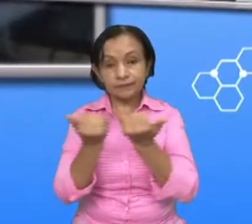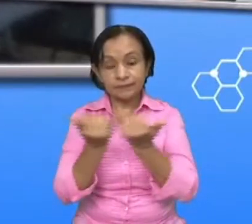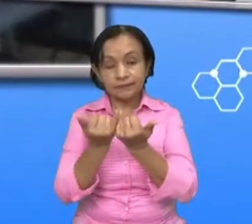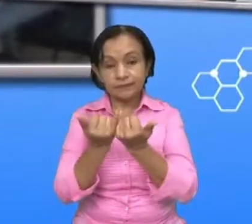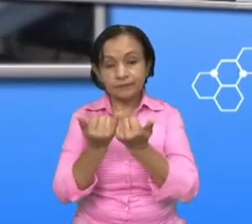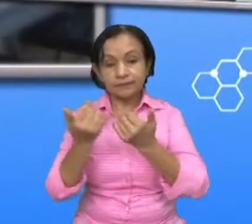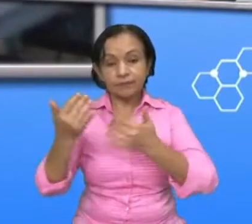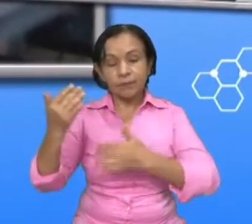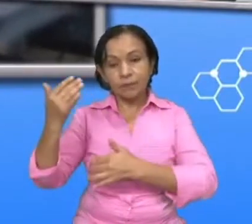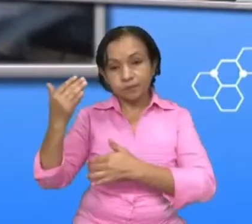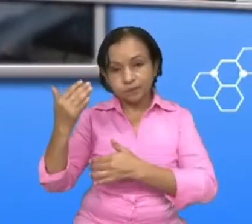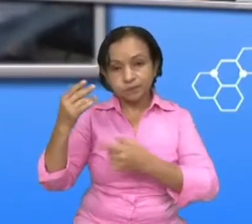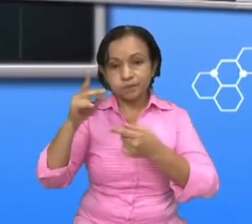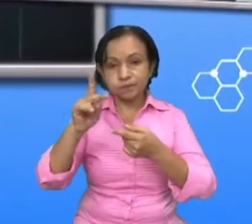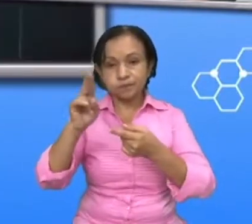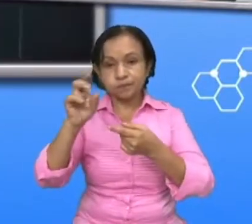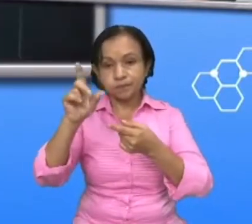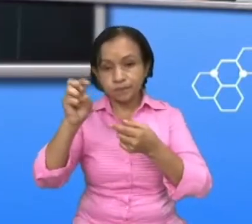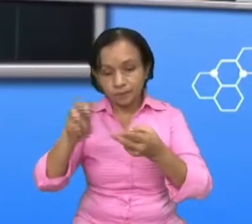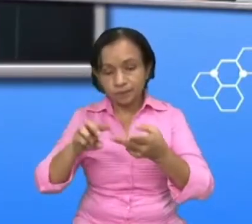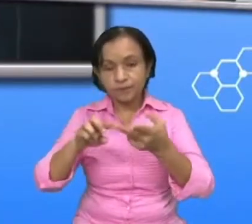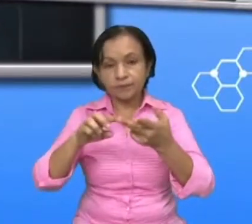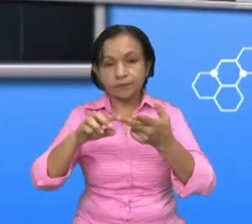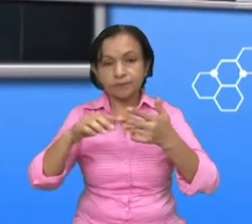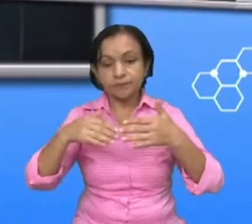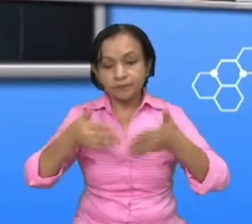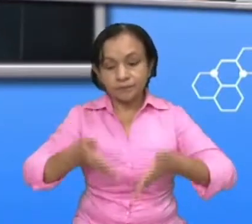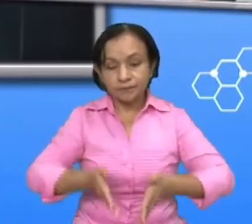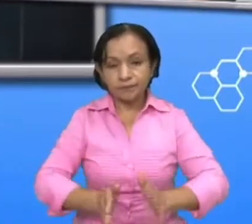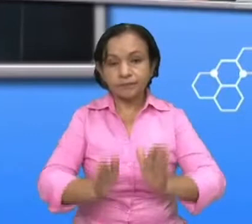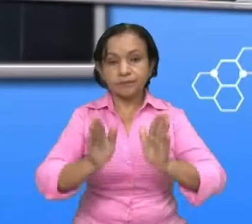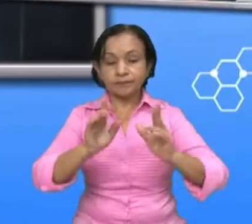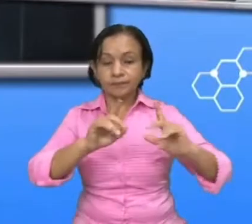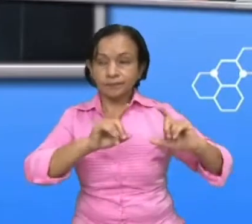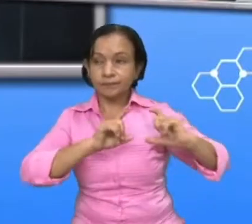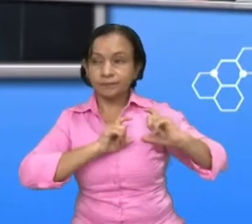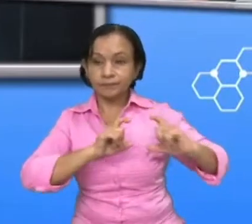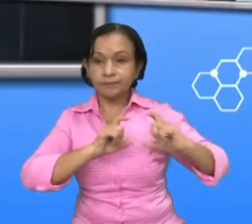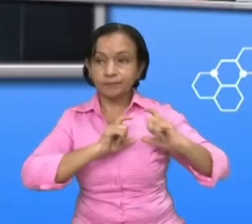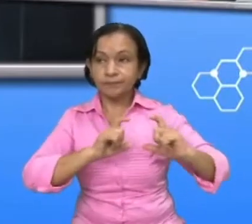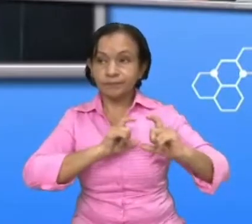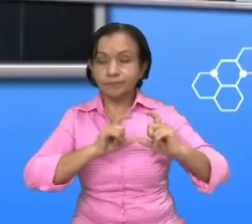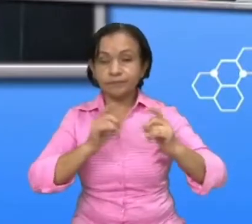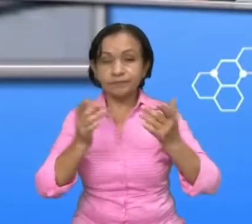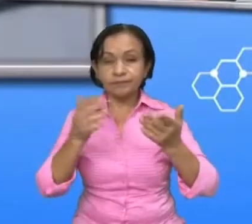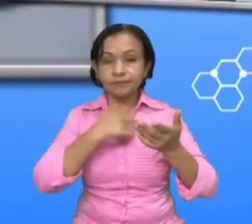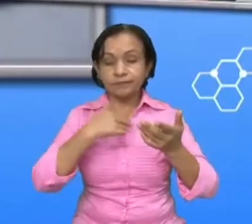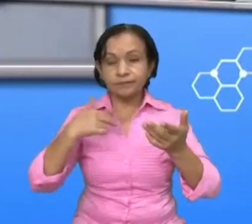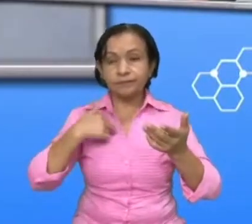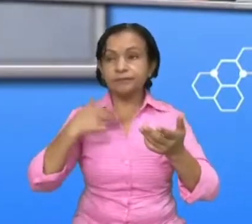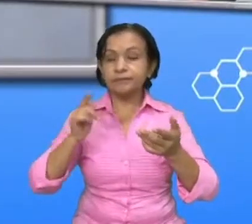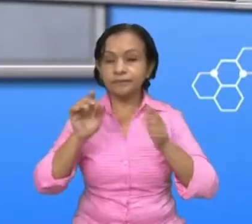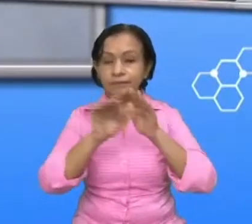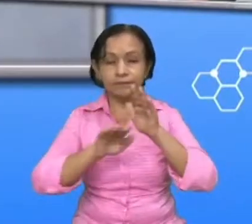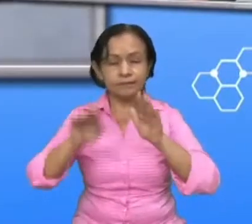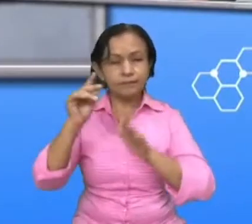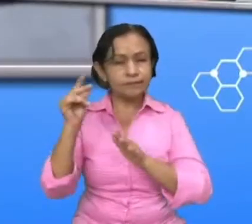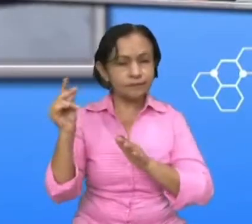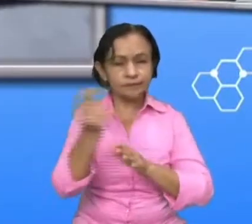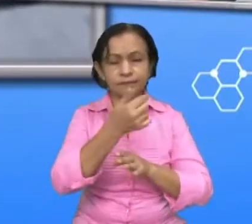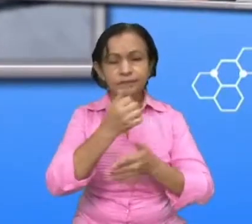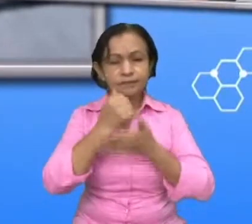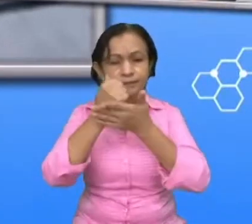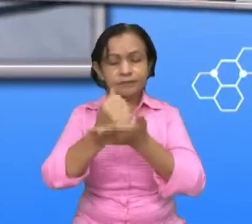a nivel del pulmón, de la pared abdominal, de su corazón o de su tubo neural, entre más rápido